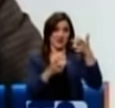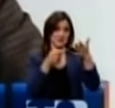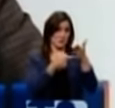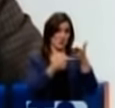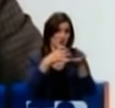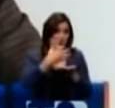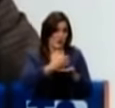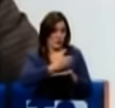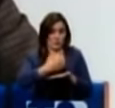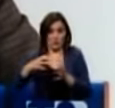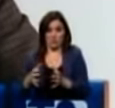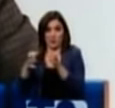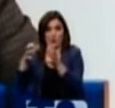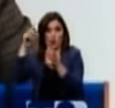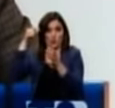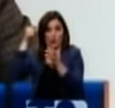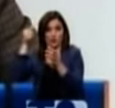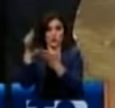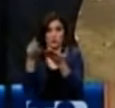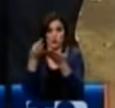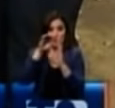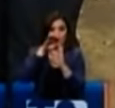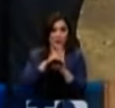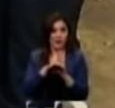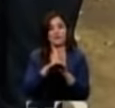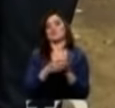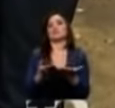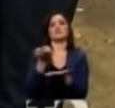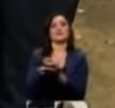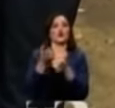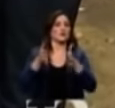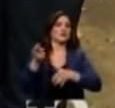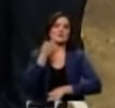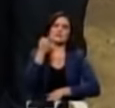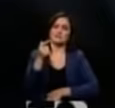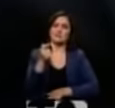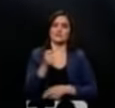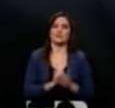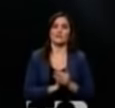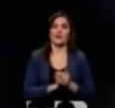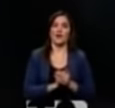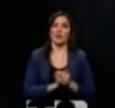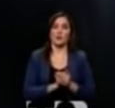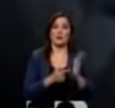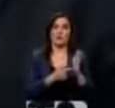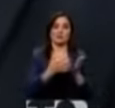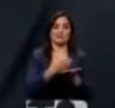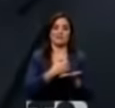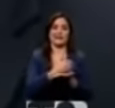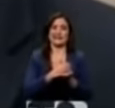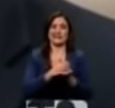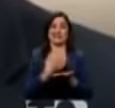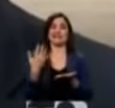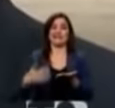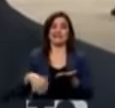que sucedería es que se profundice el déficit. Este economista coincide en que si se deja de recibir por la vía de los tributos, habrá un